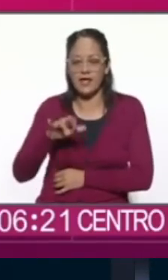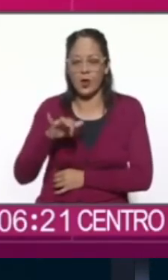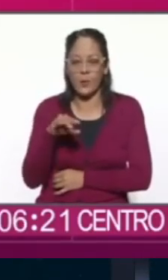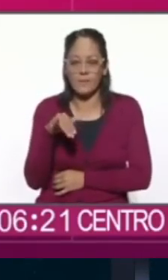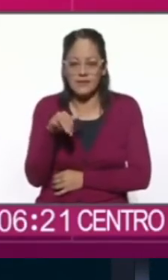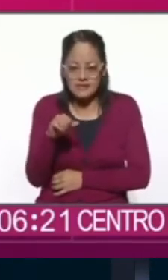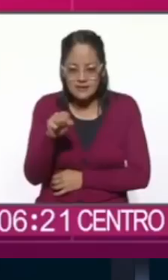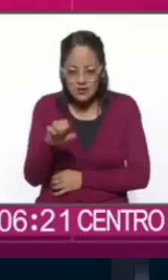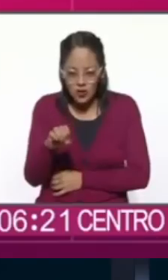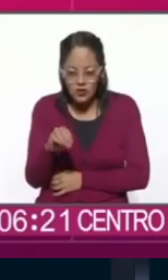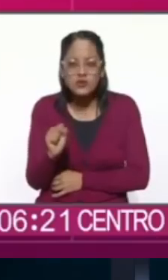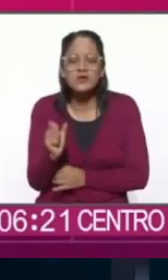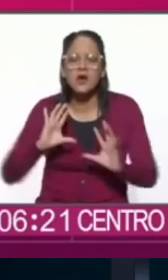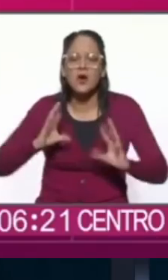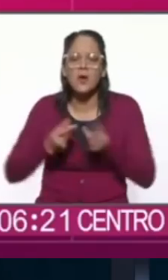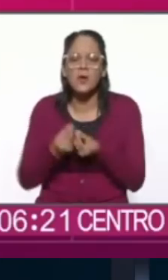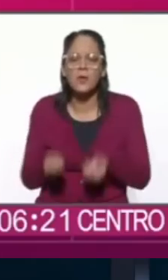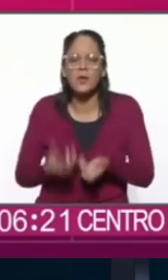cuyos recursos suman en total